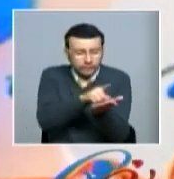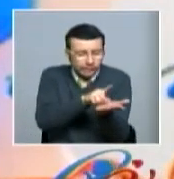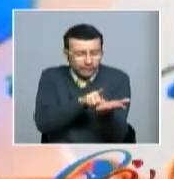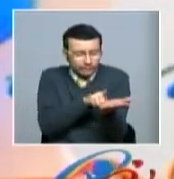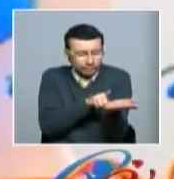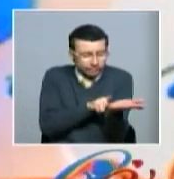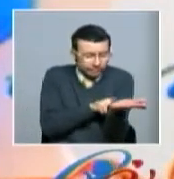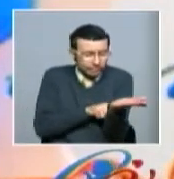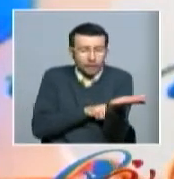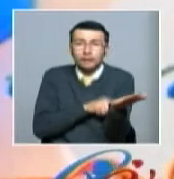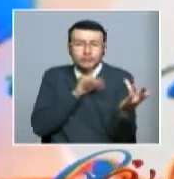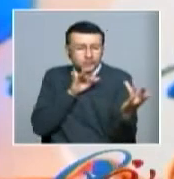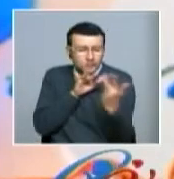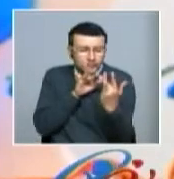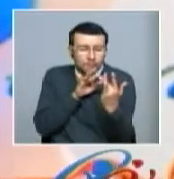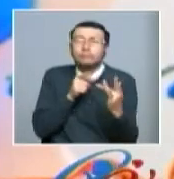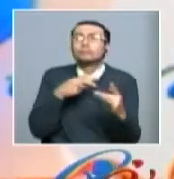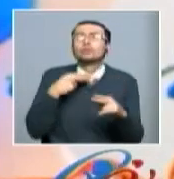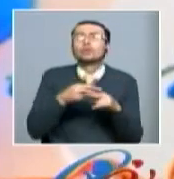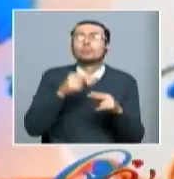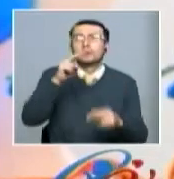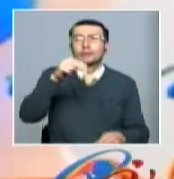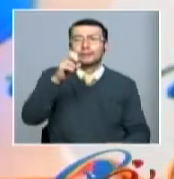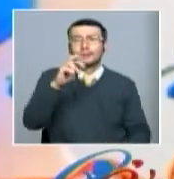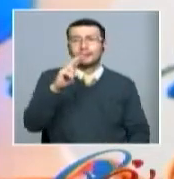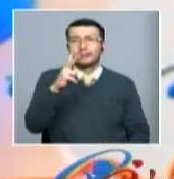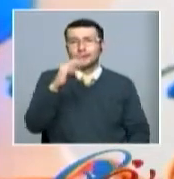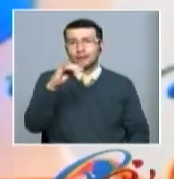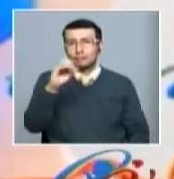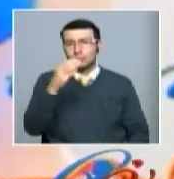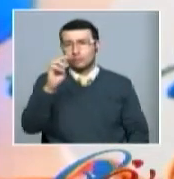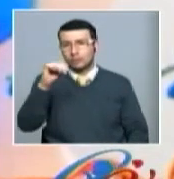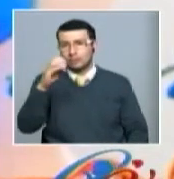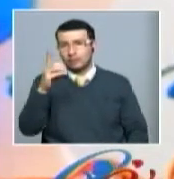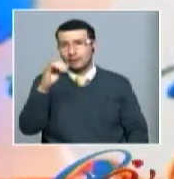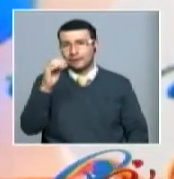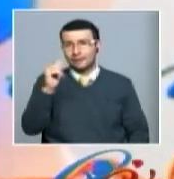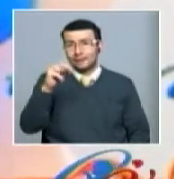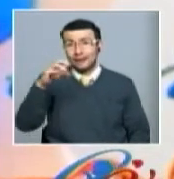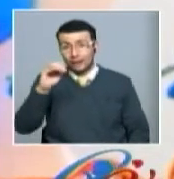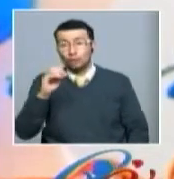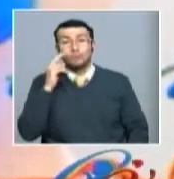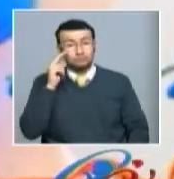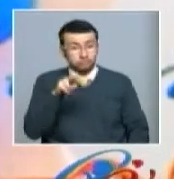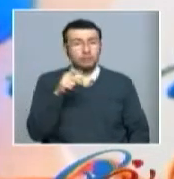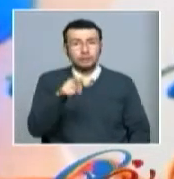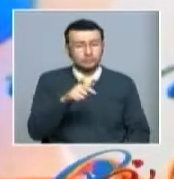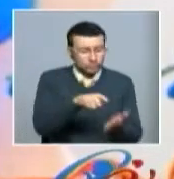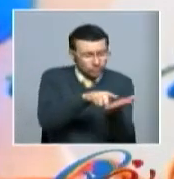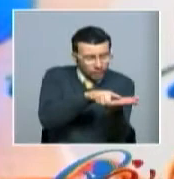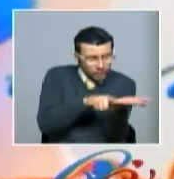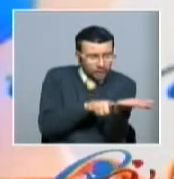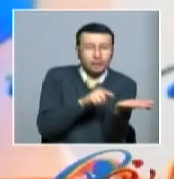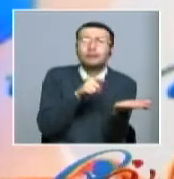el nervio mediano, ¿no? Y ahí se ven esto, el nervio mediano, nervio